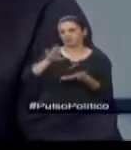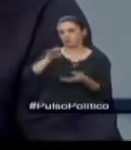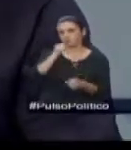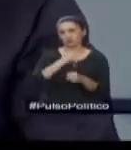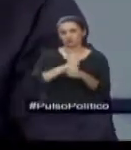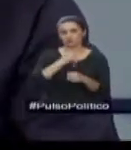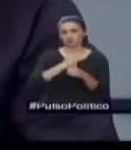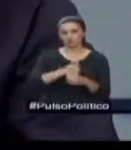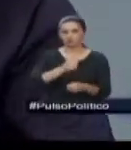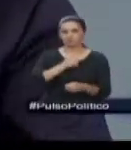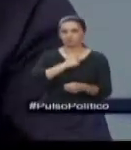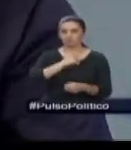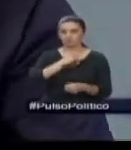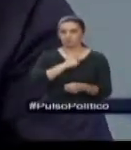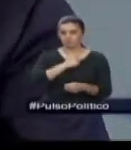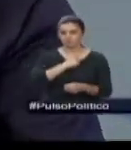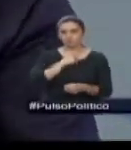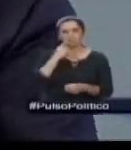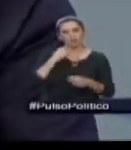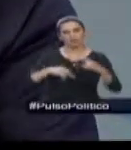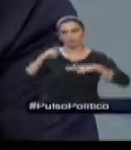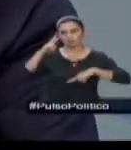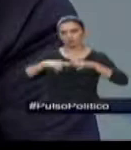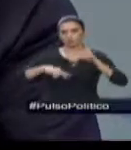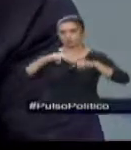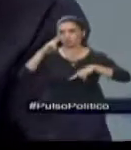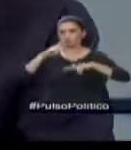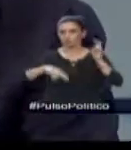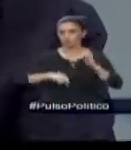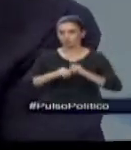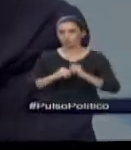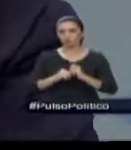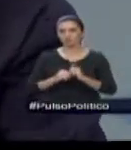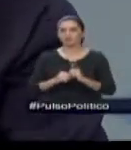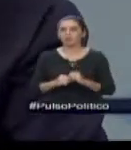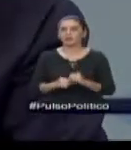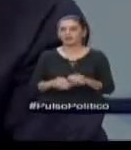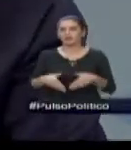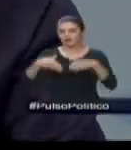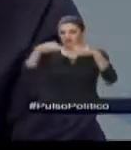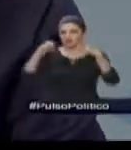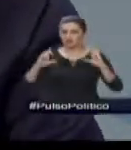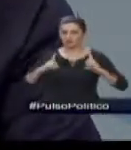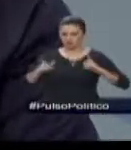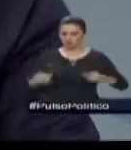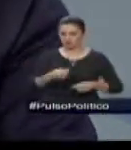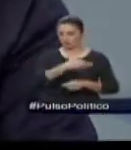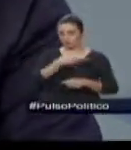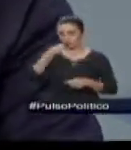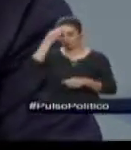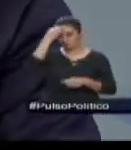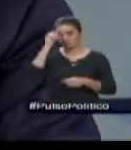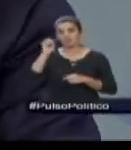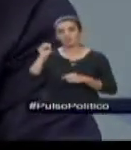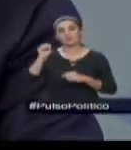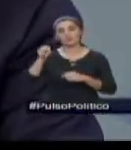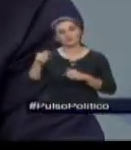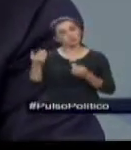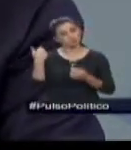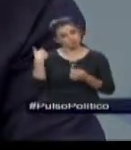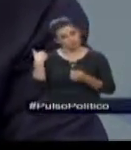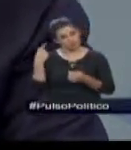la competencia para construcción de infraestructura de salud y educación si la tuvieran si tuvieran esa capacidad